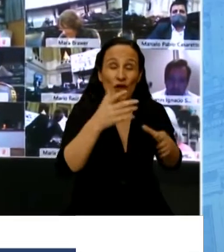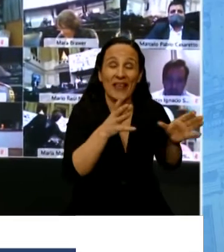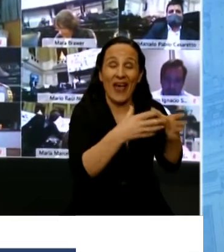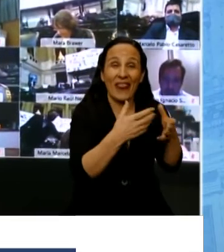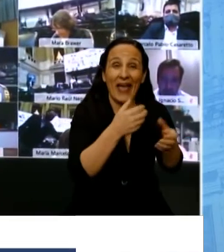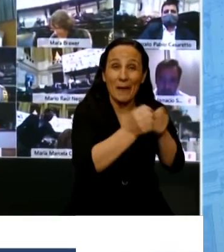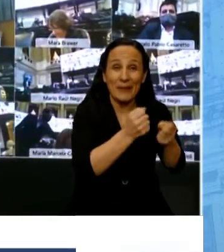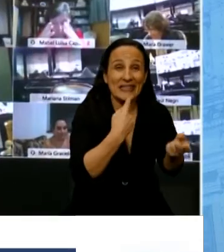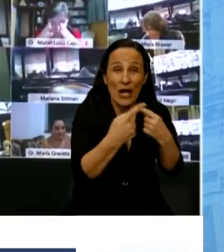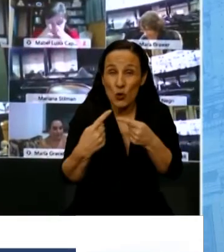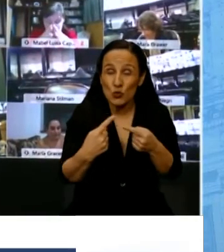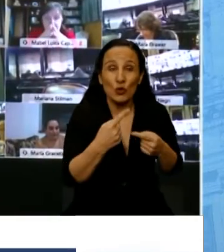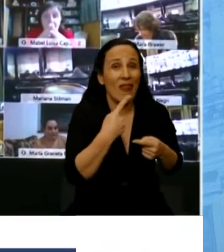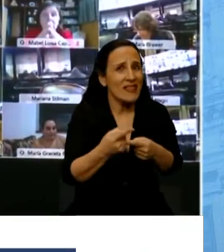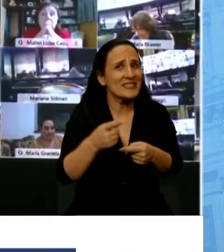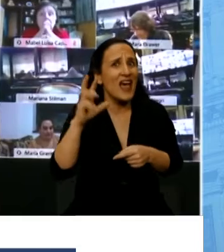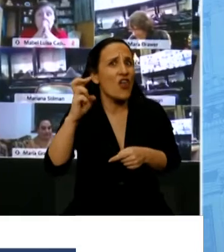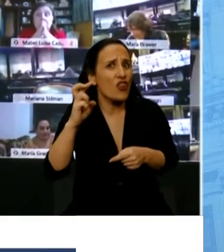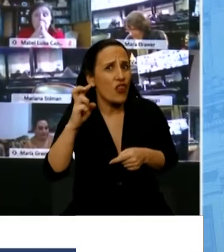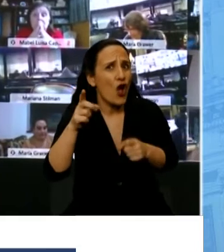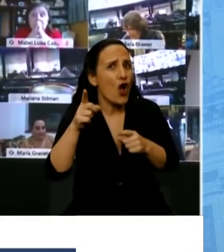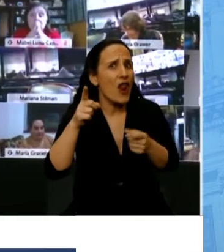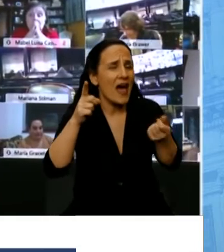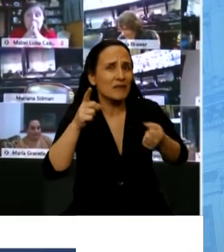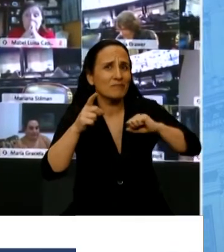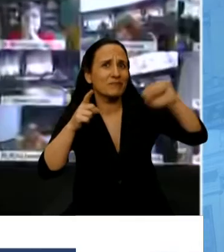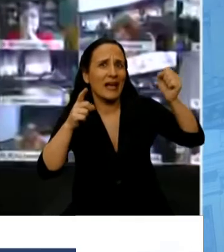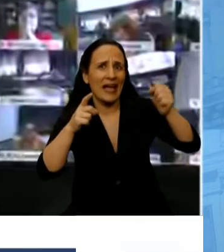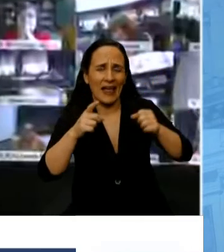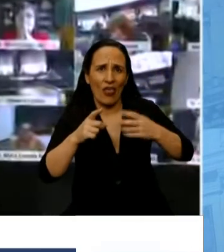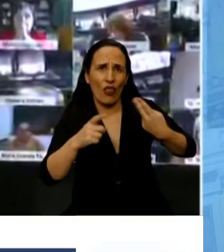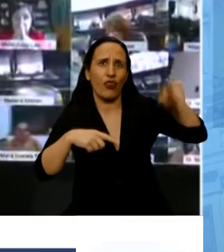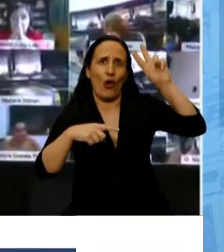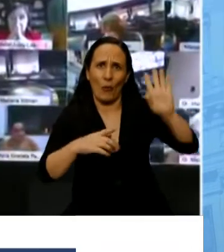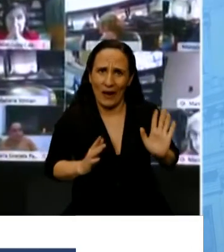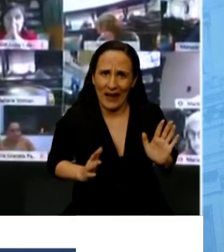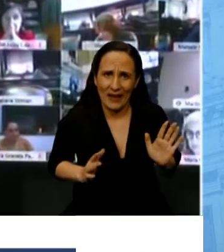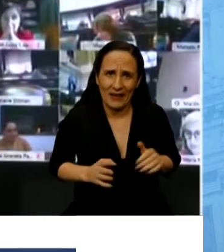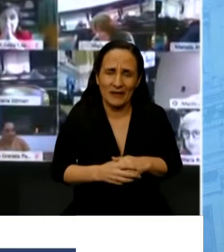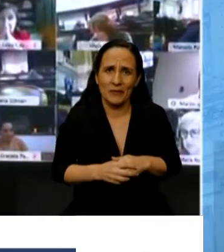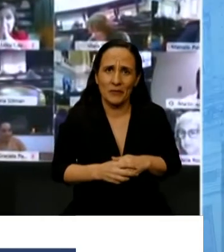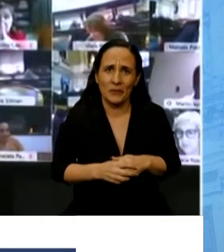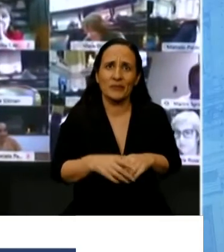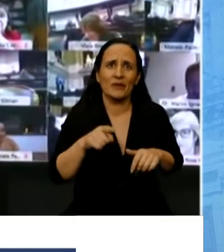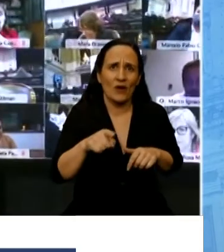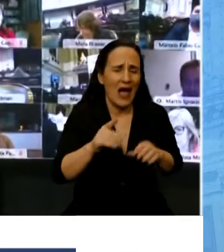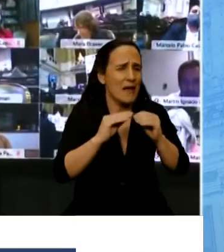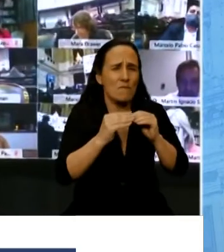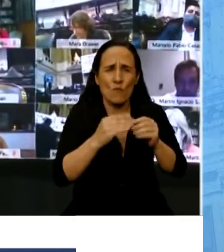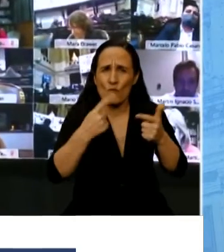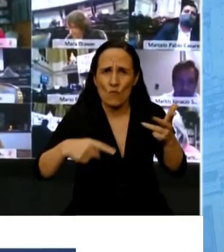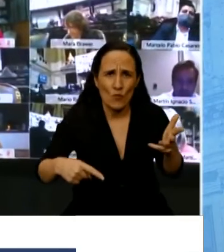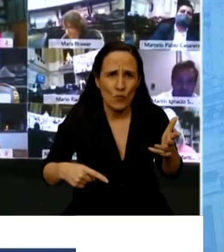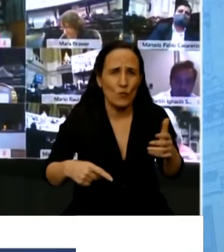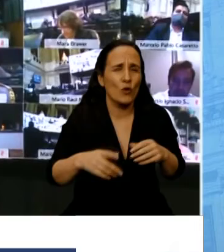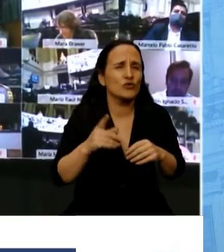plantean un dólar y una inflación casi al doble. En lo formal también hay muchos motivos. Tenemos motivos que tienen